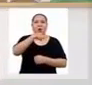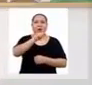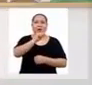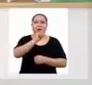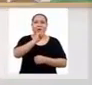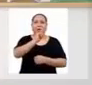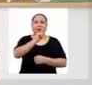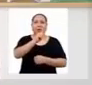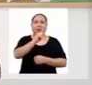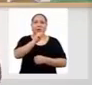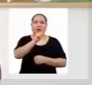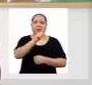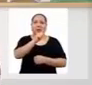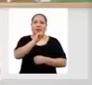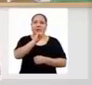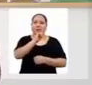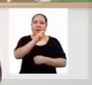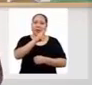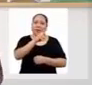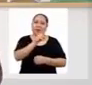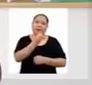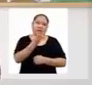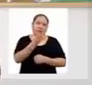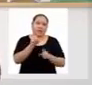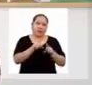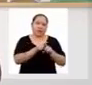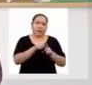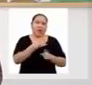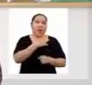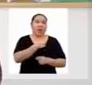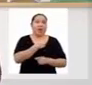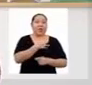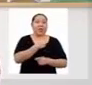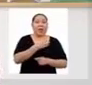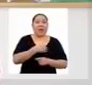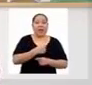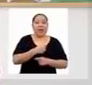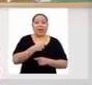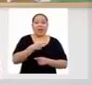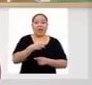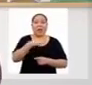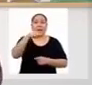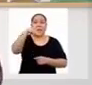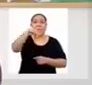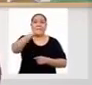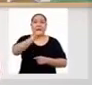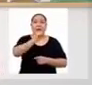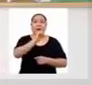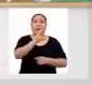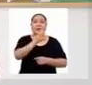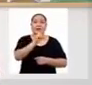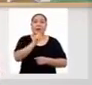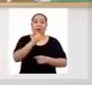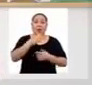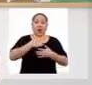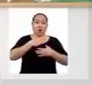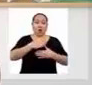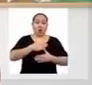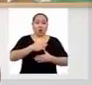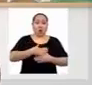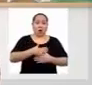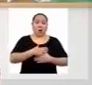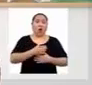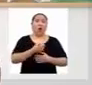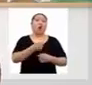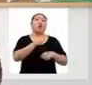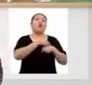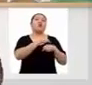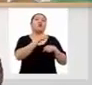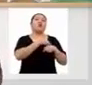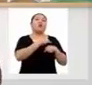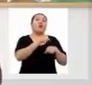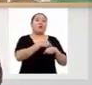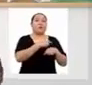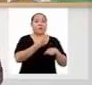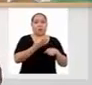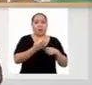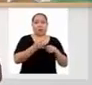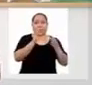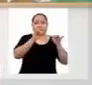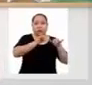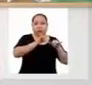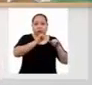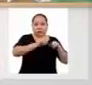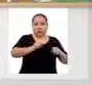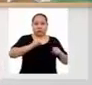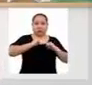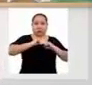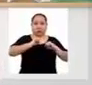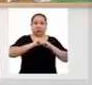las tenemos también, como edad, masa corporal o tiempo que dedicamos a actividades físicas. Esta organización es clave en